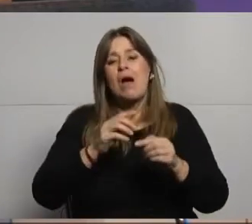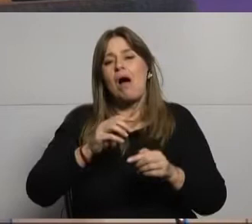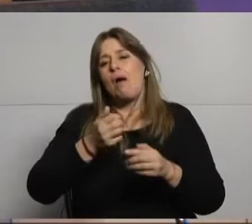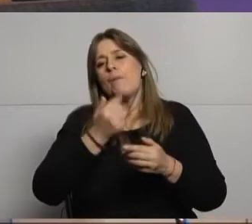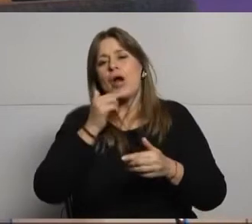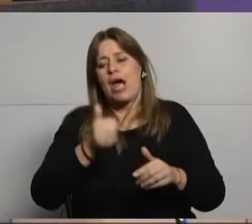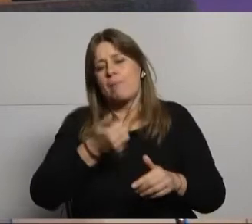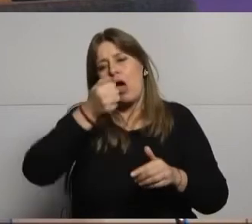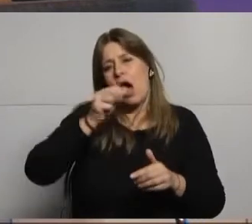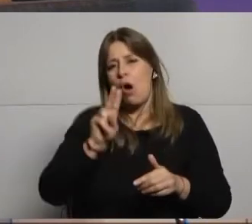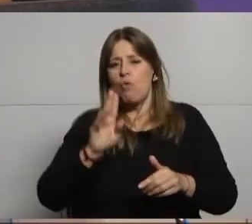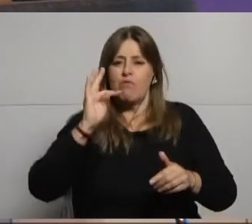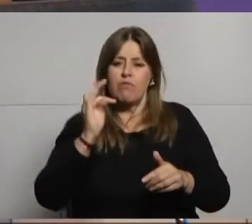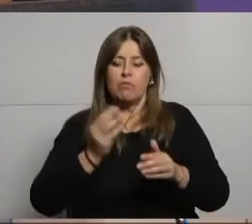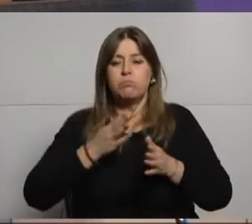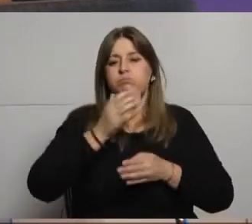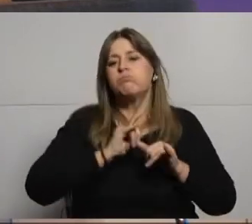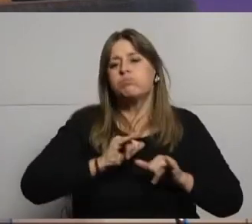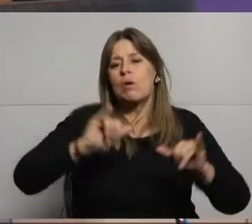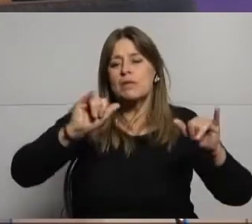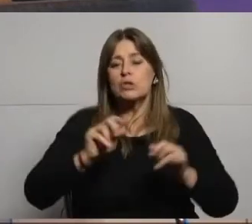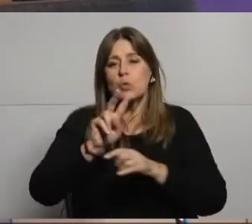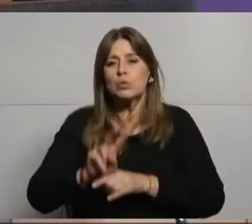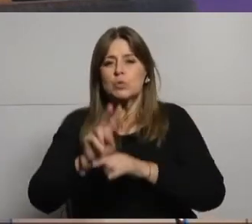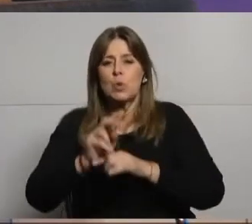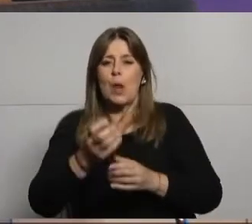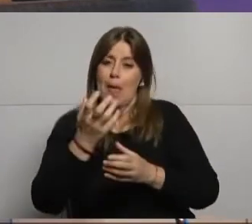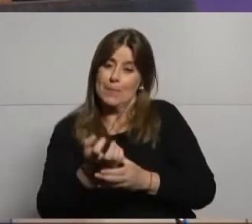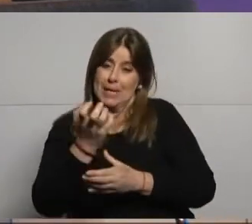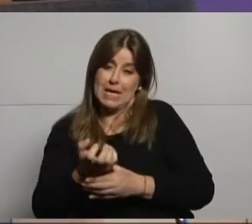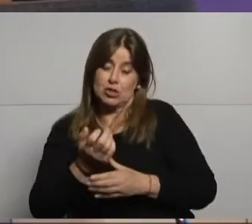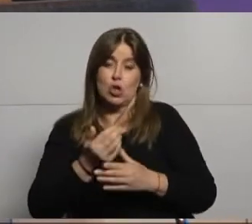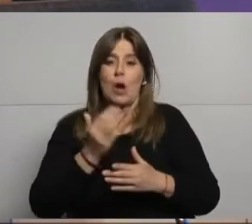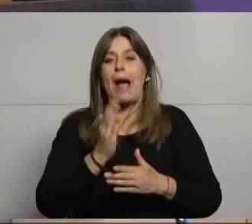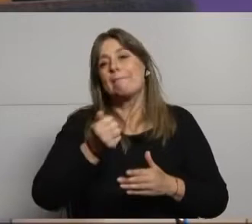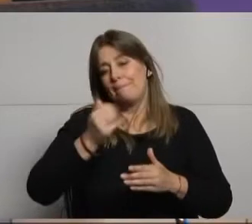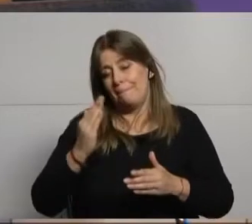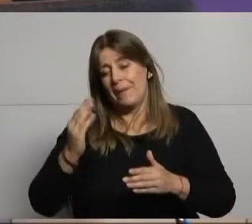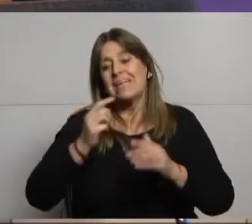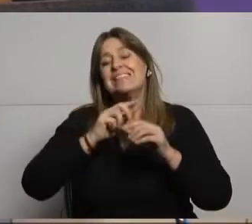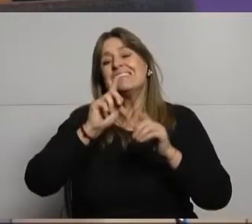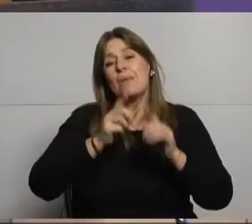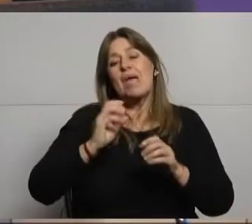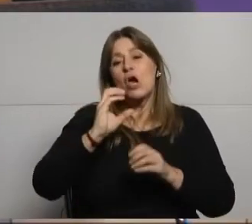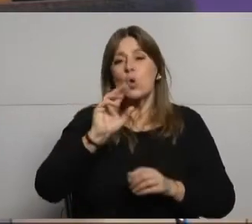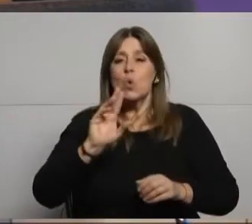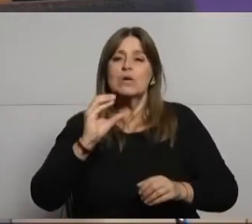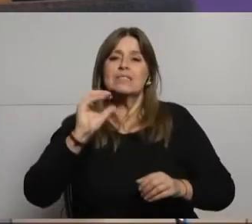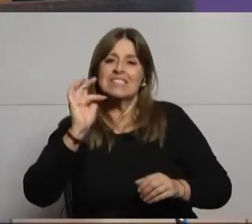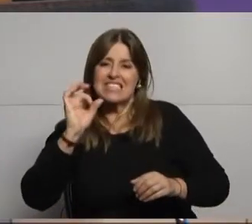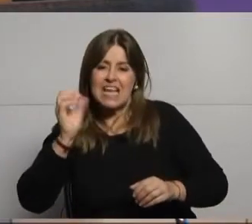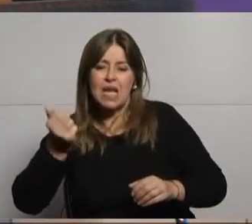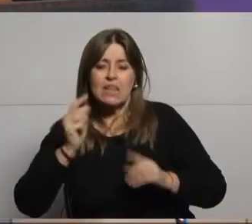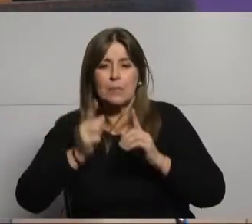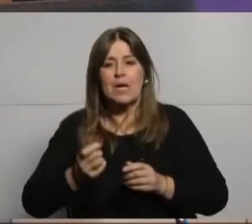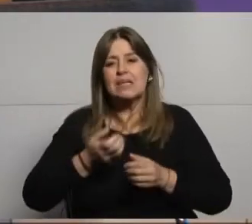estaba promoviendo el uso de la aplicación, CUTSA está pidiendo que se use el uso de la aplicación, determinadas empresas